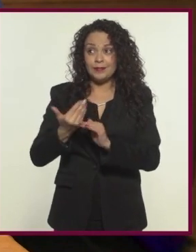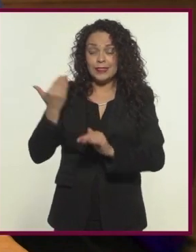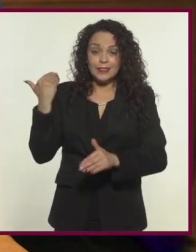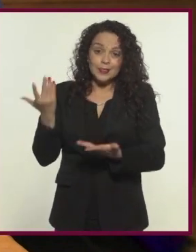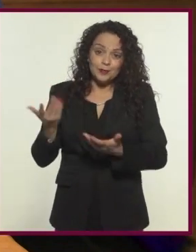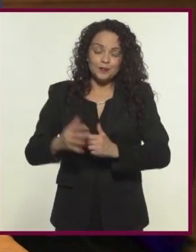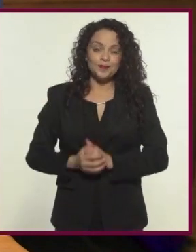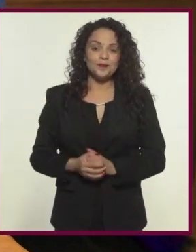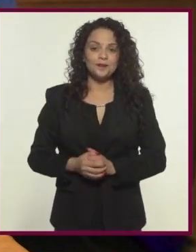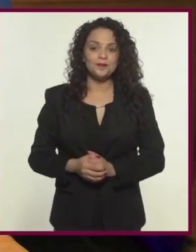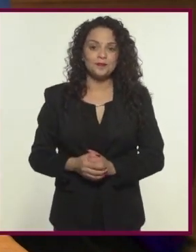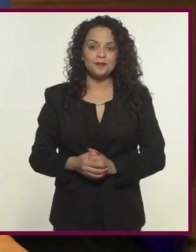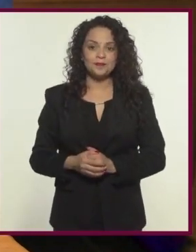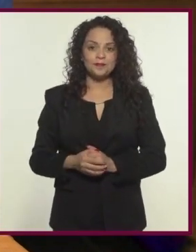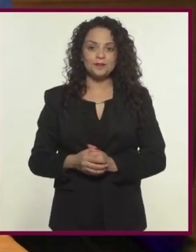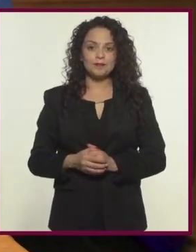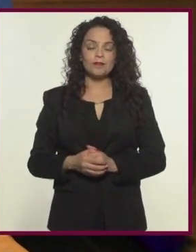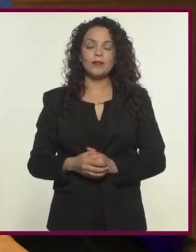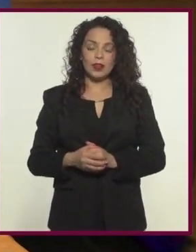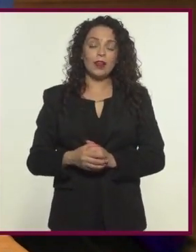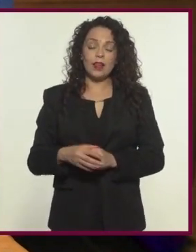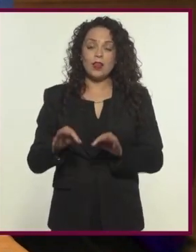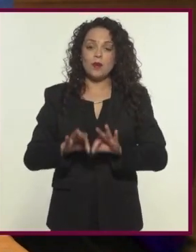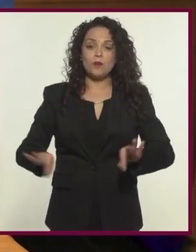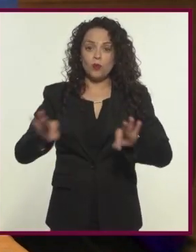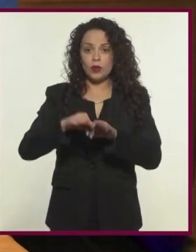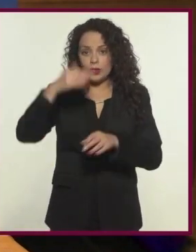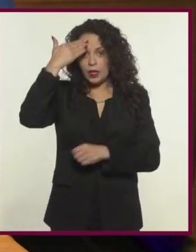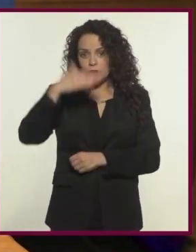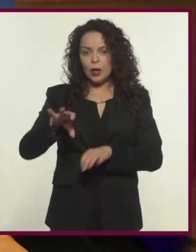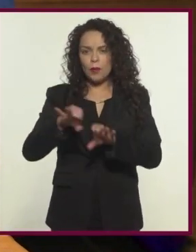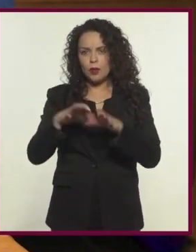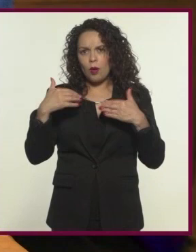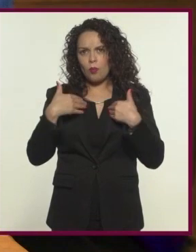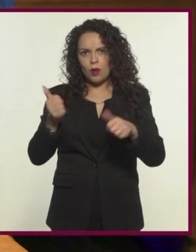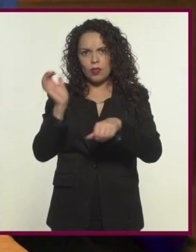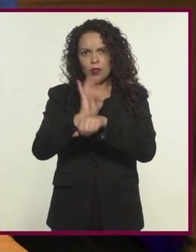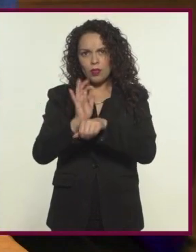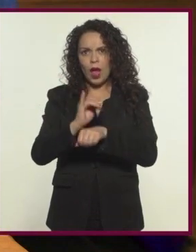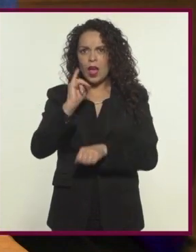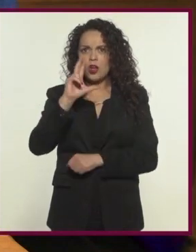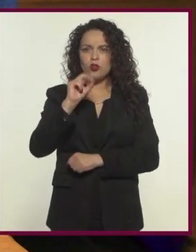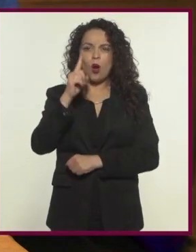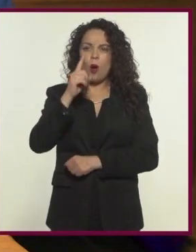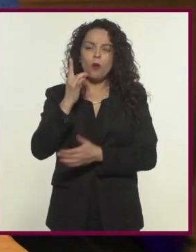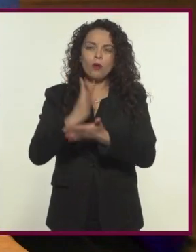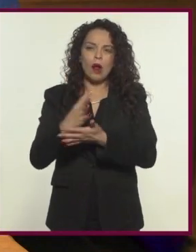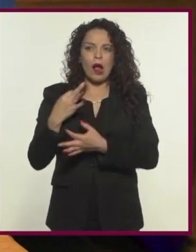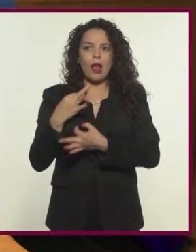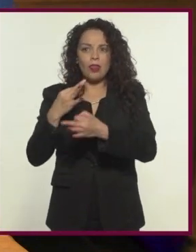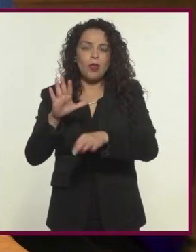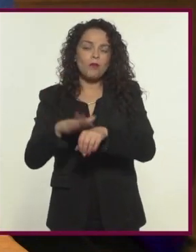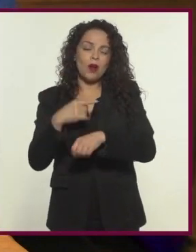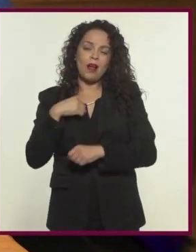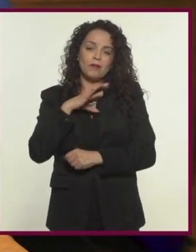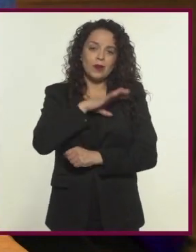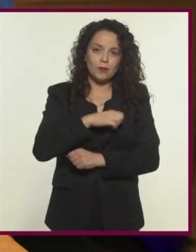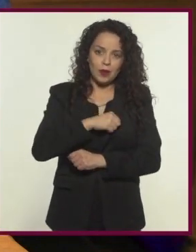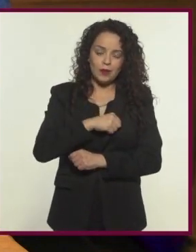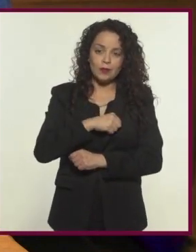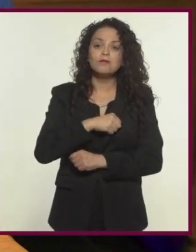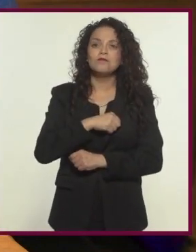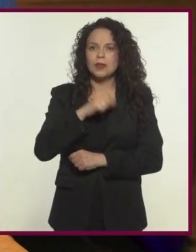no esté vigente. Es bueno saber cómo leer una película y no solo dejarnos guiar por nuestros gustos. Si aprendemos a apreciar